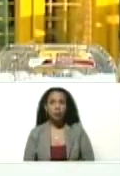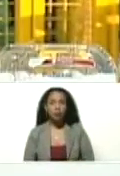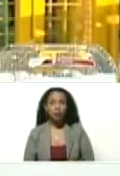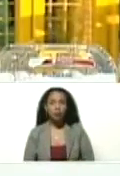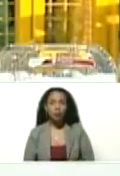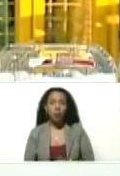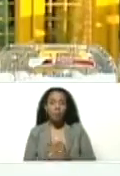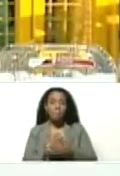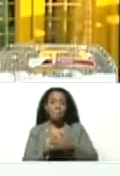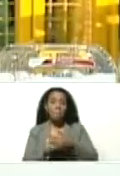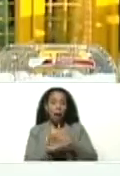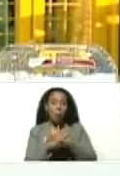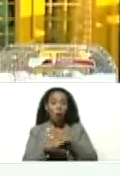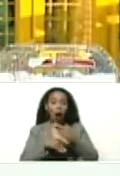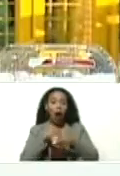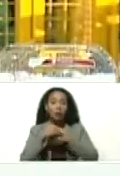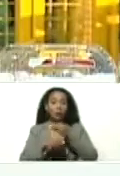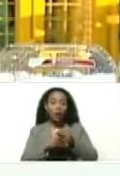Vamos a darnos